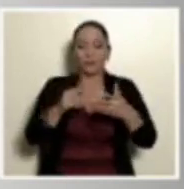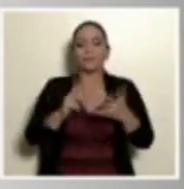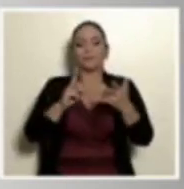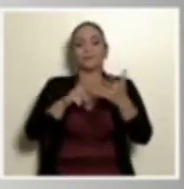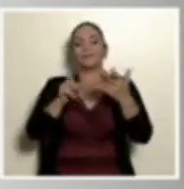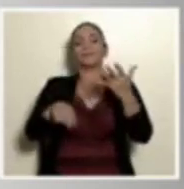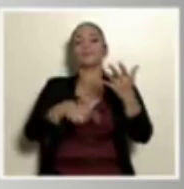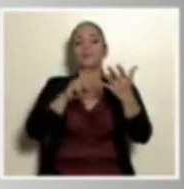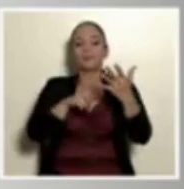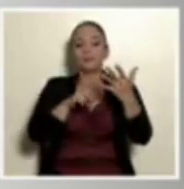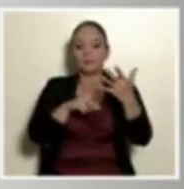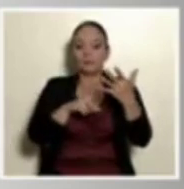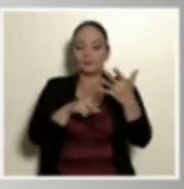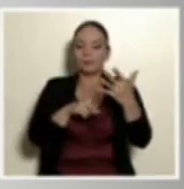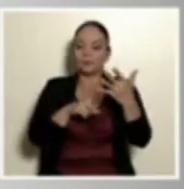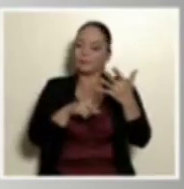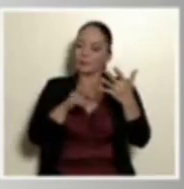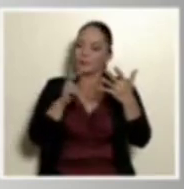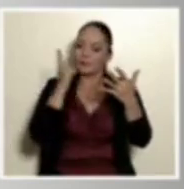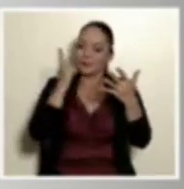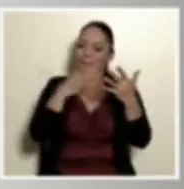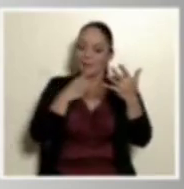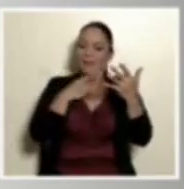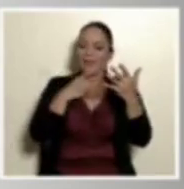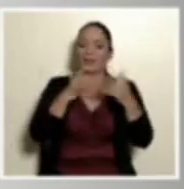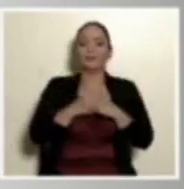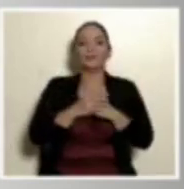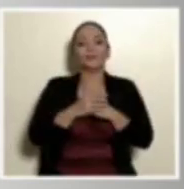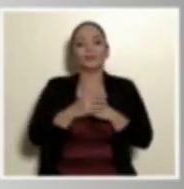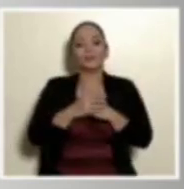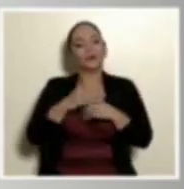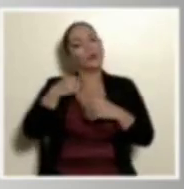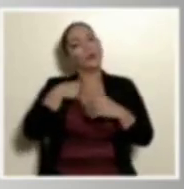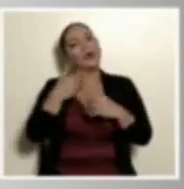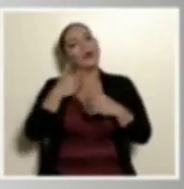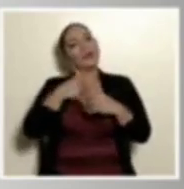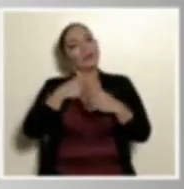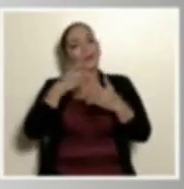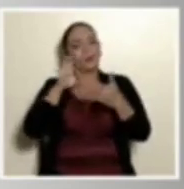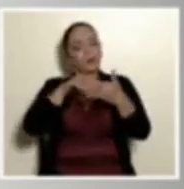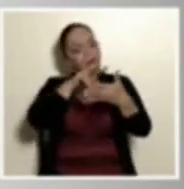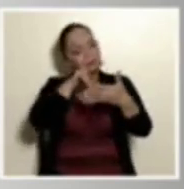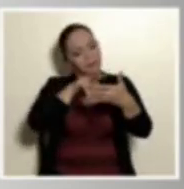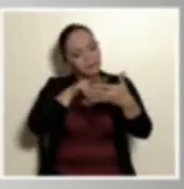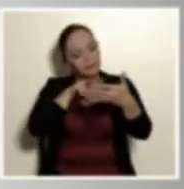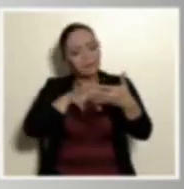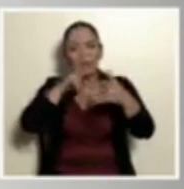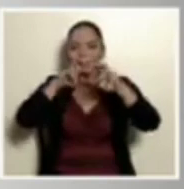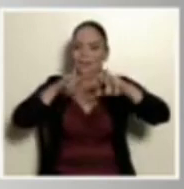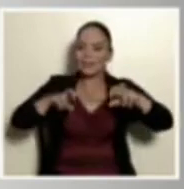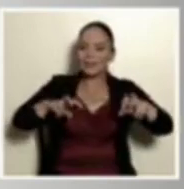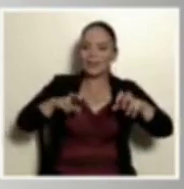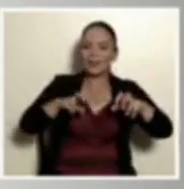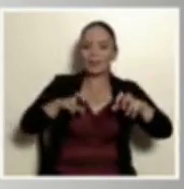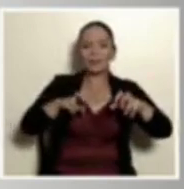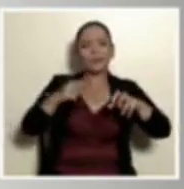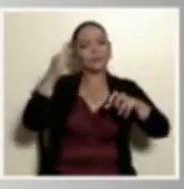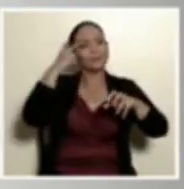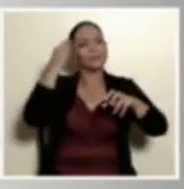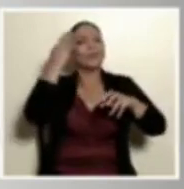Adicionalmente a esto, y cuando uno analiza estos esquemas, uno dice, pero ¿por qué la Caja Costarricense del Seguro